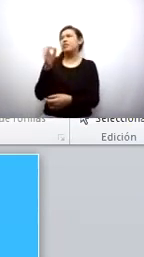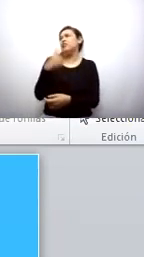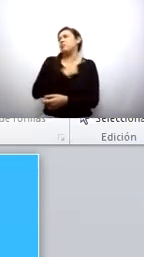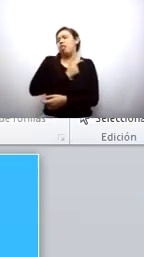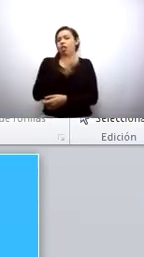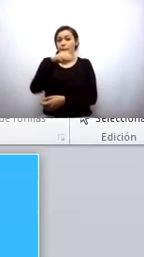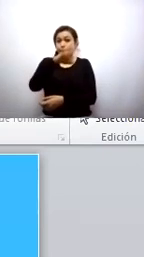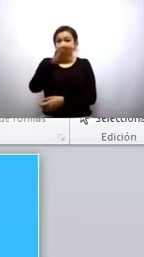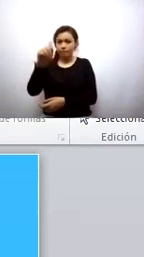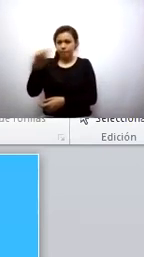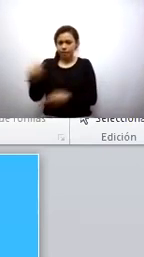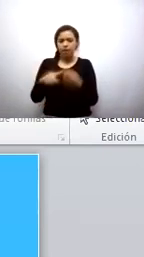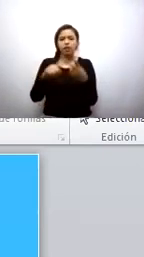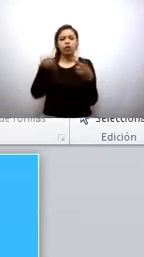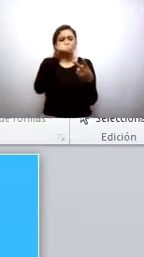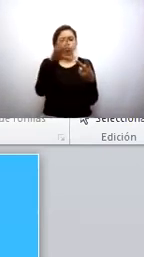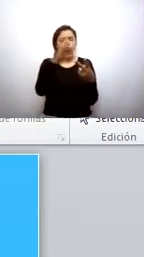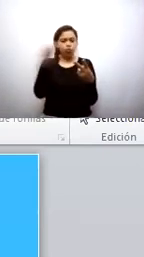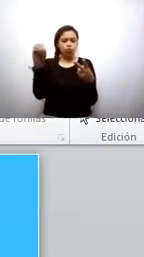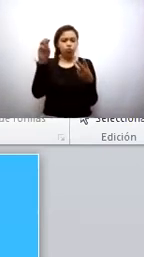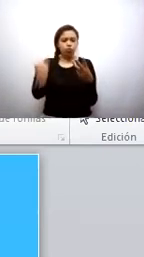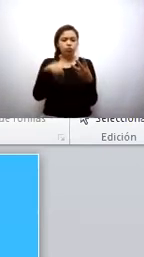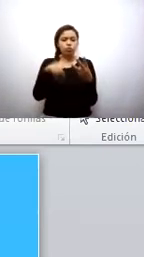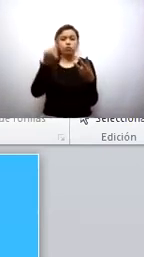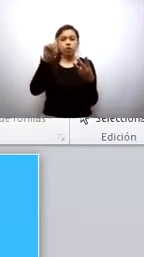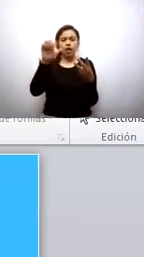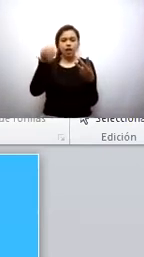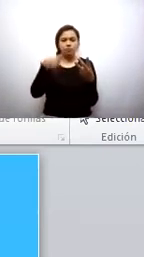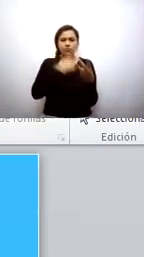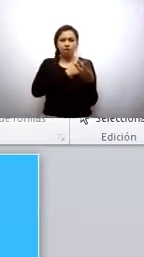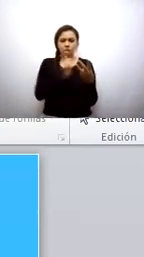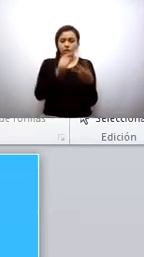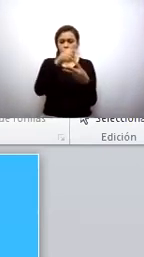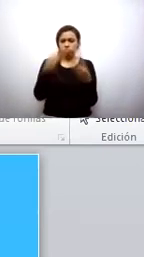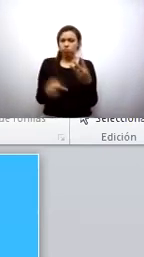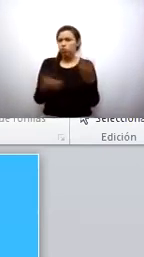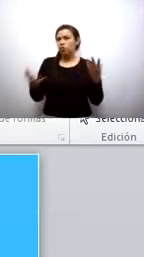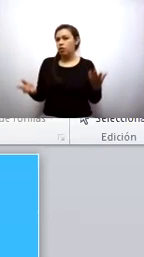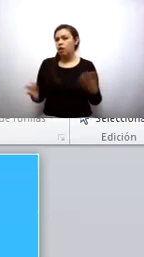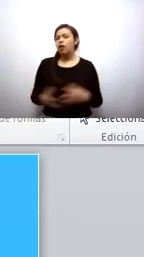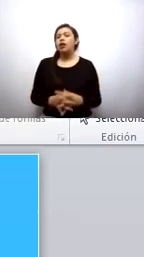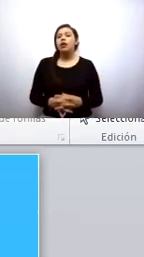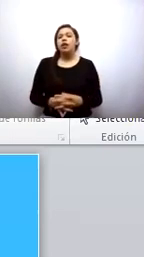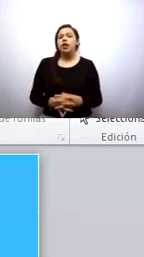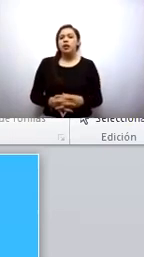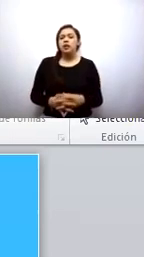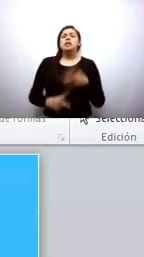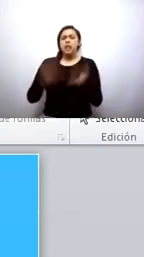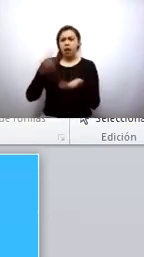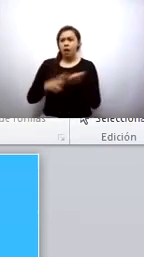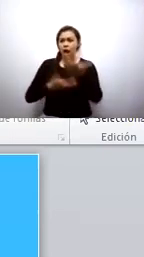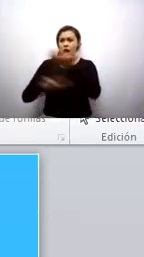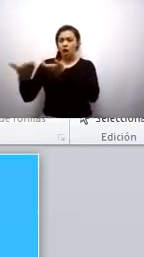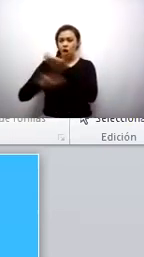si a lo mejor no me gusta Zoom y no me gusta Teams, pues bueno, también se vale como compartir cuáles han sido